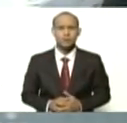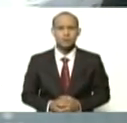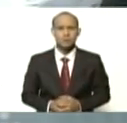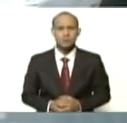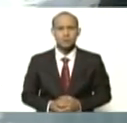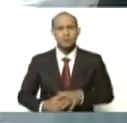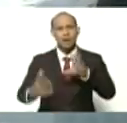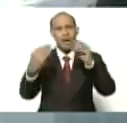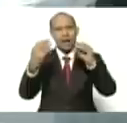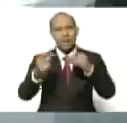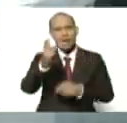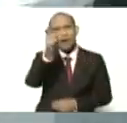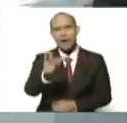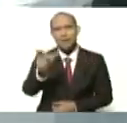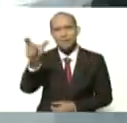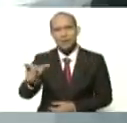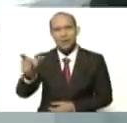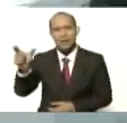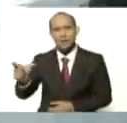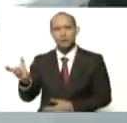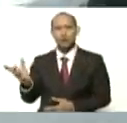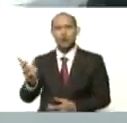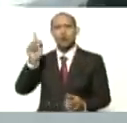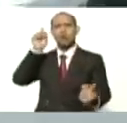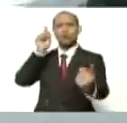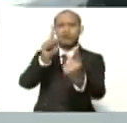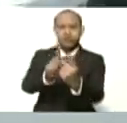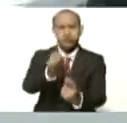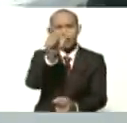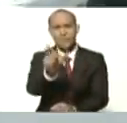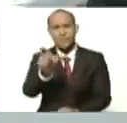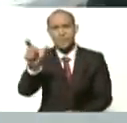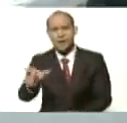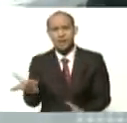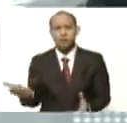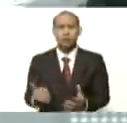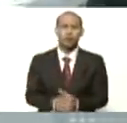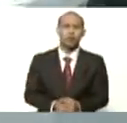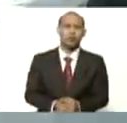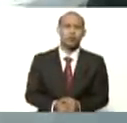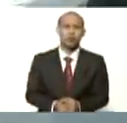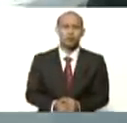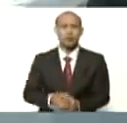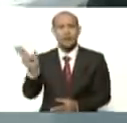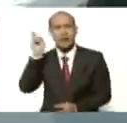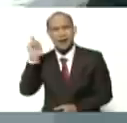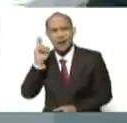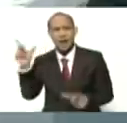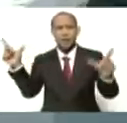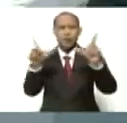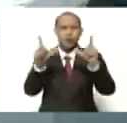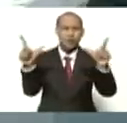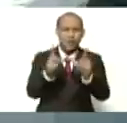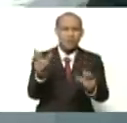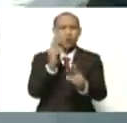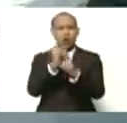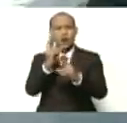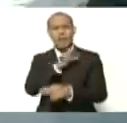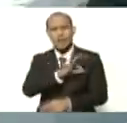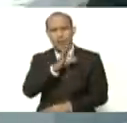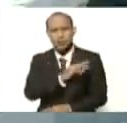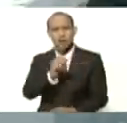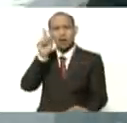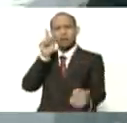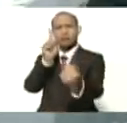a hablarle a la gente llegarle a la gente a través de los medios de la radio la televisión las redes sociales